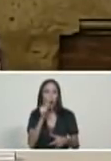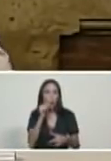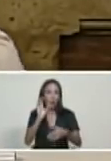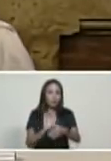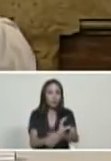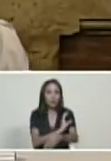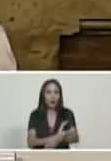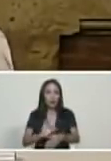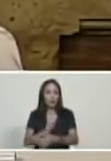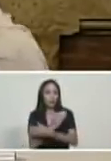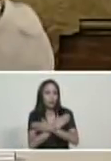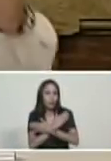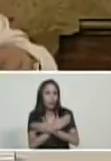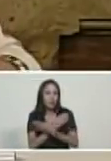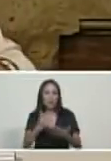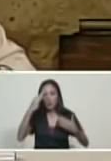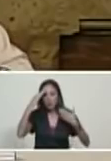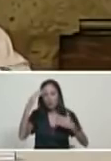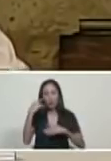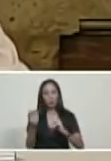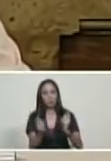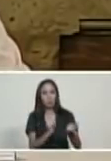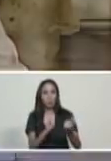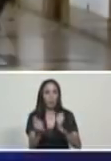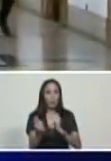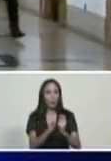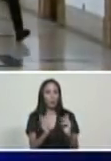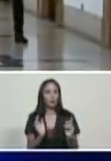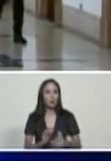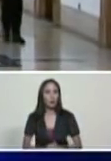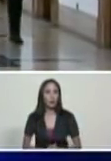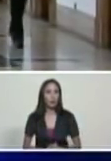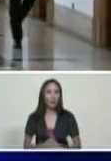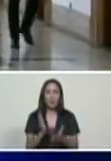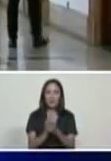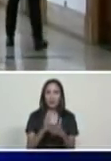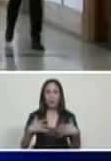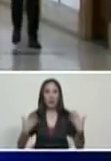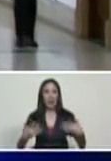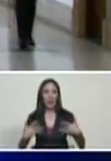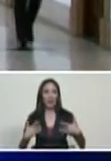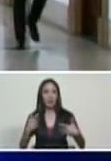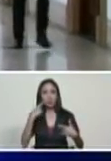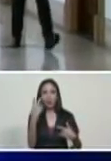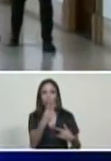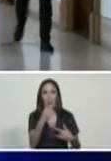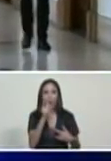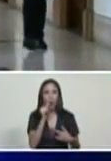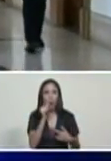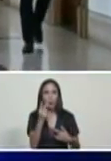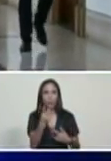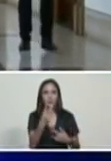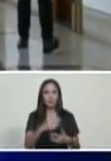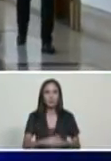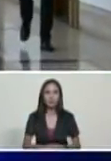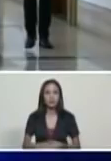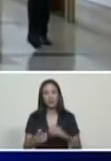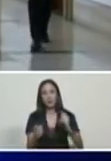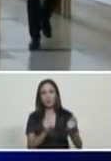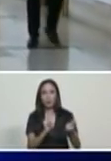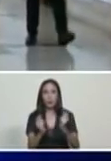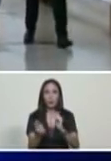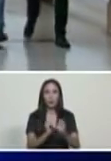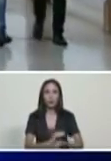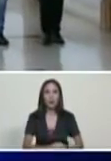Estuve abrazando, saludando, conversando, siempre animado, Boni Cepeda, Omar Enrique, conversando, bueno,